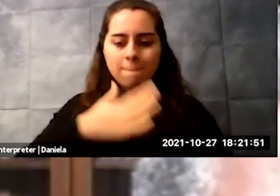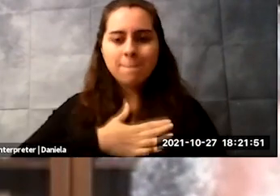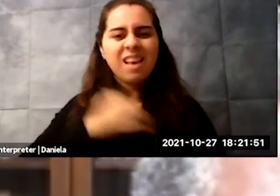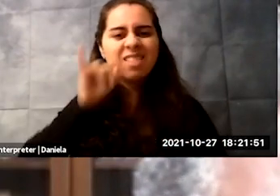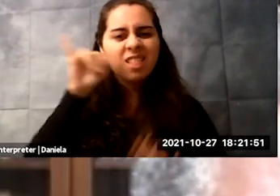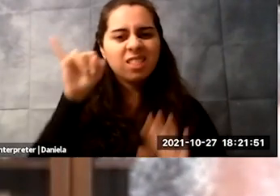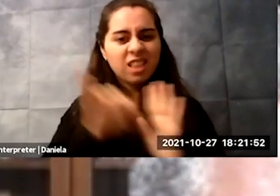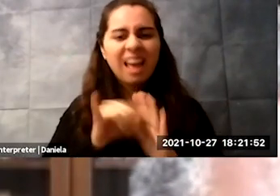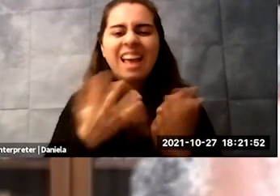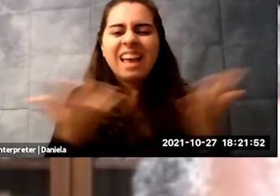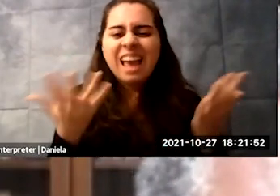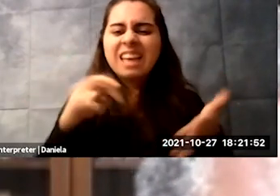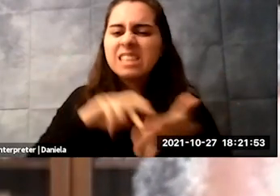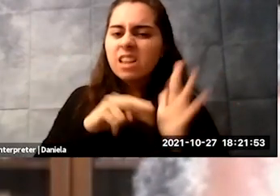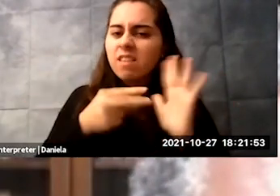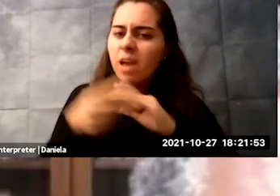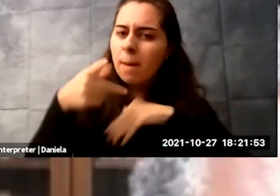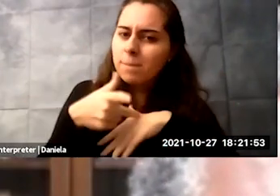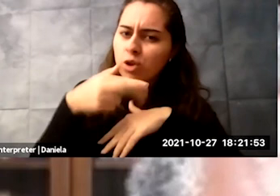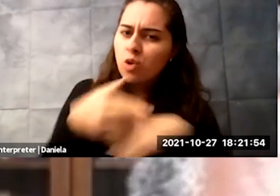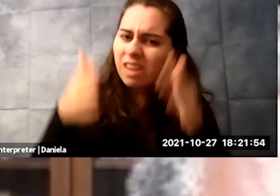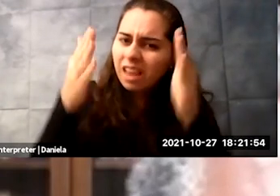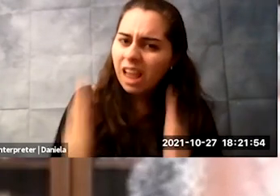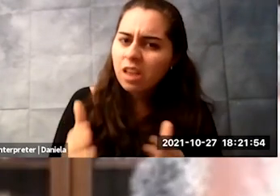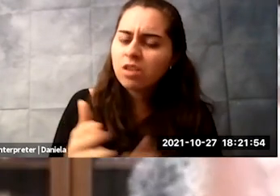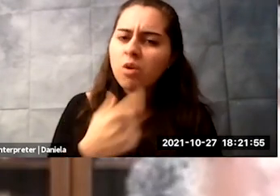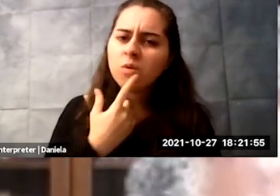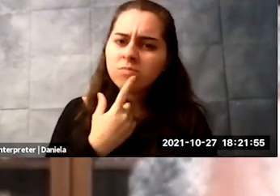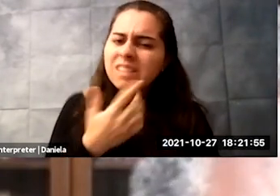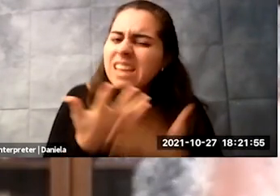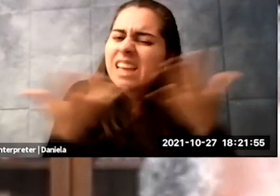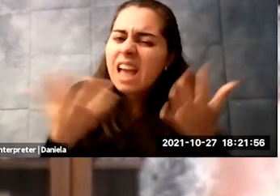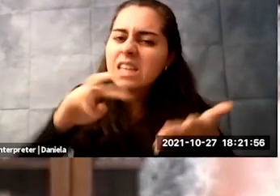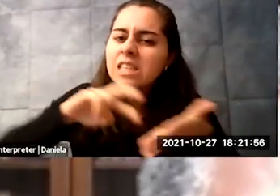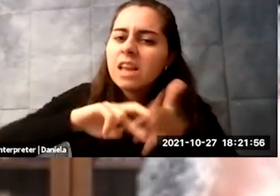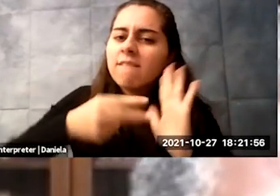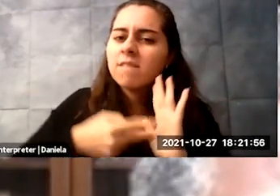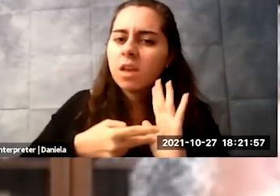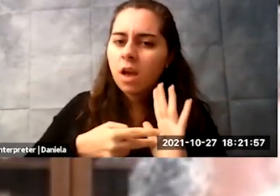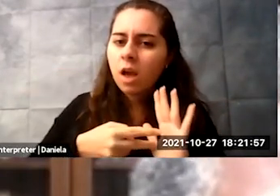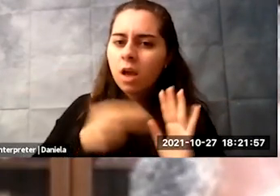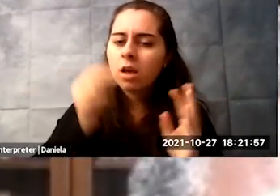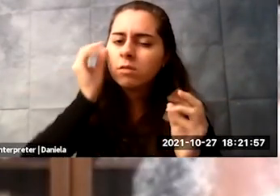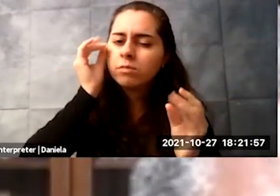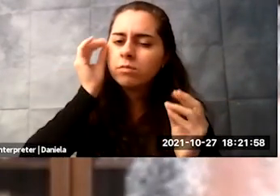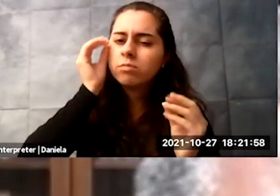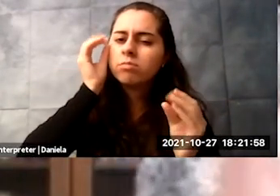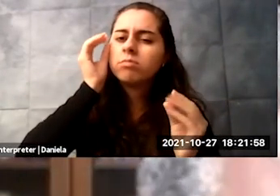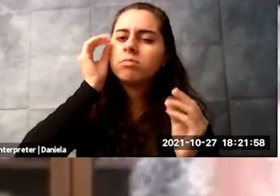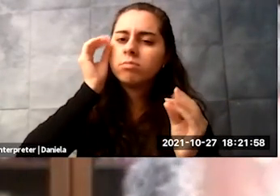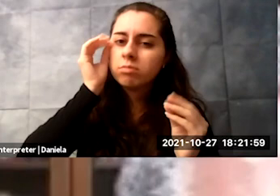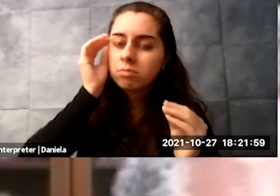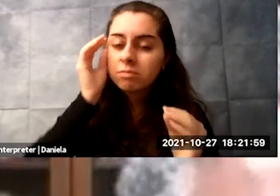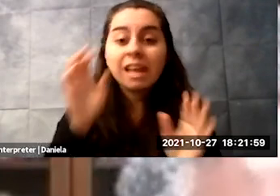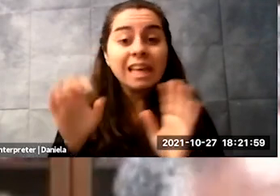puertorriqueña, esa noción de la identidad puertorriqueña que también se estaba sacudiendo ahí, que tenía que ver con que usted no tiene que hablar